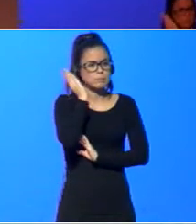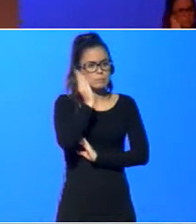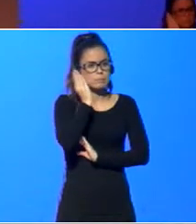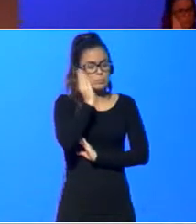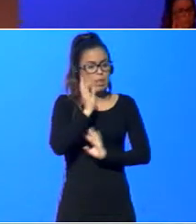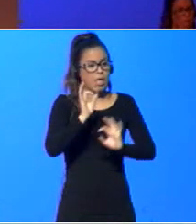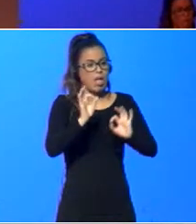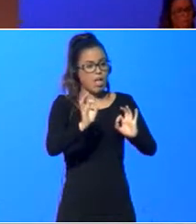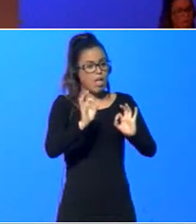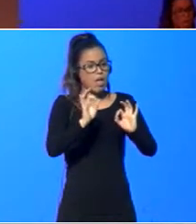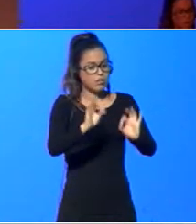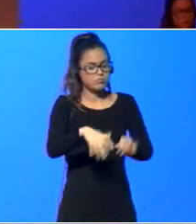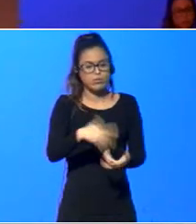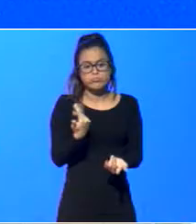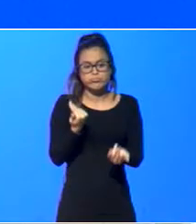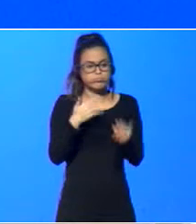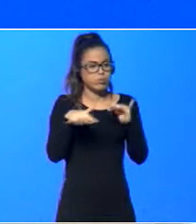sería fácil actuar.